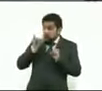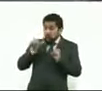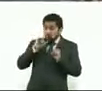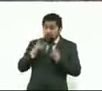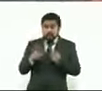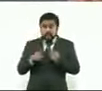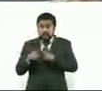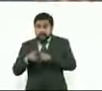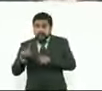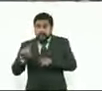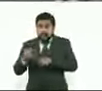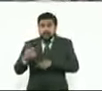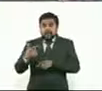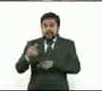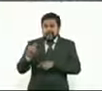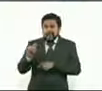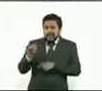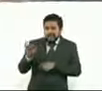ahí